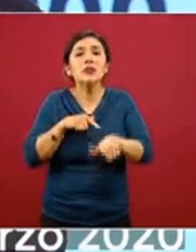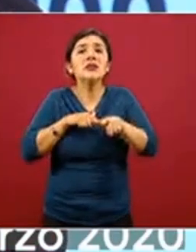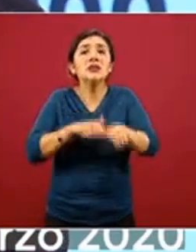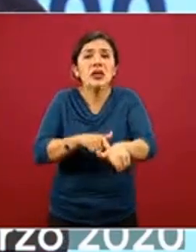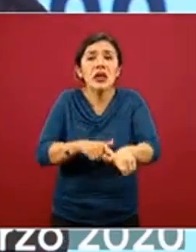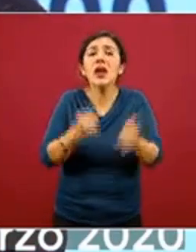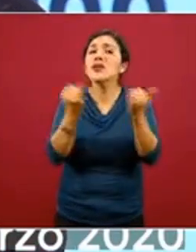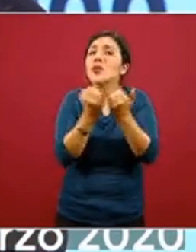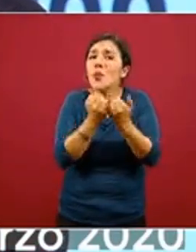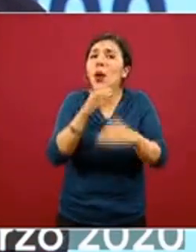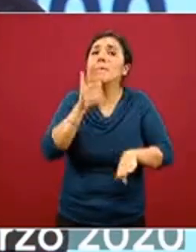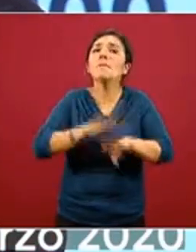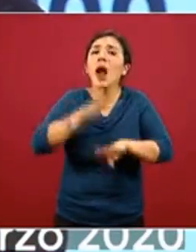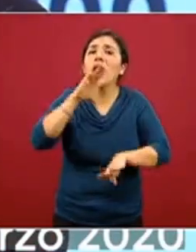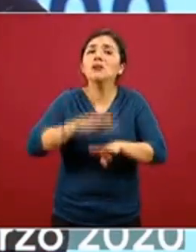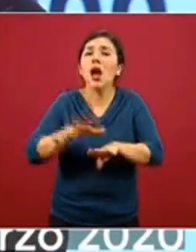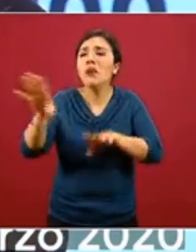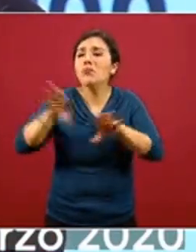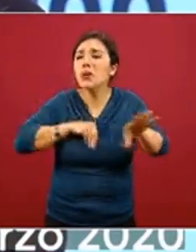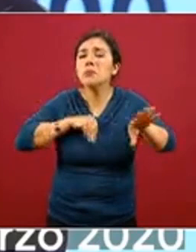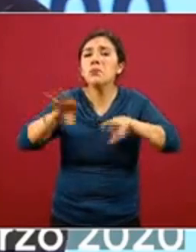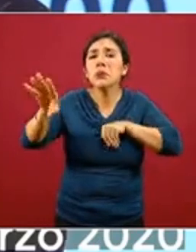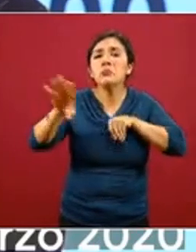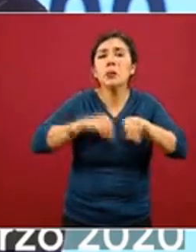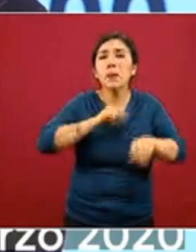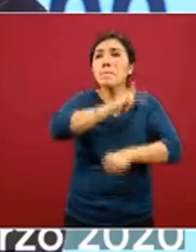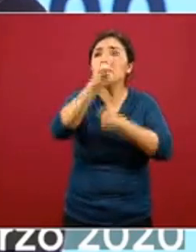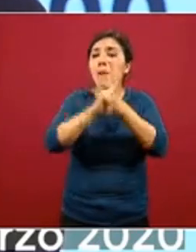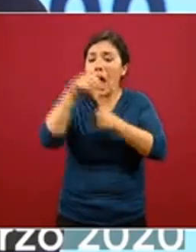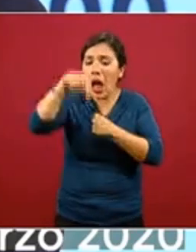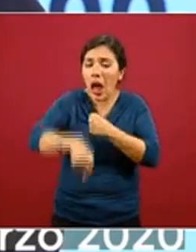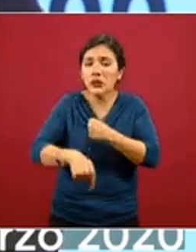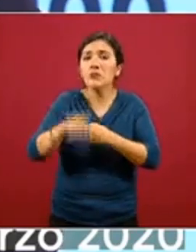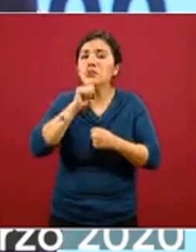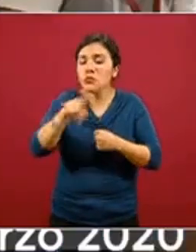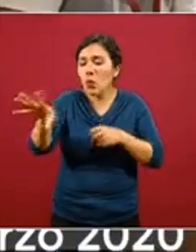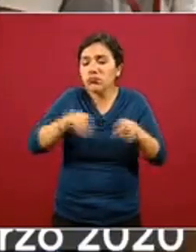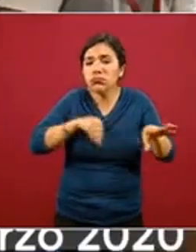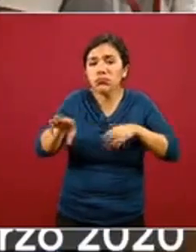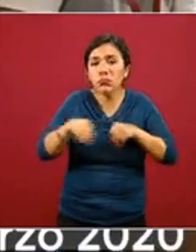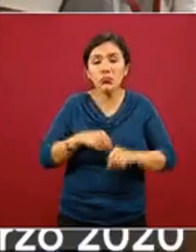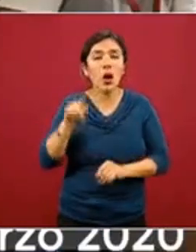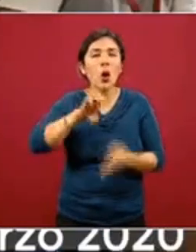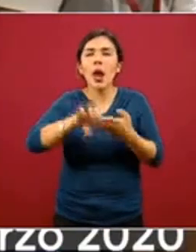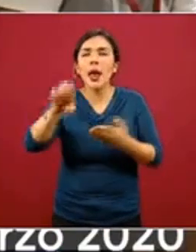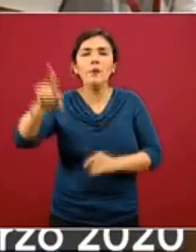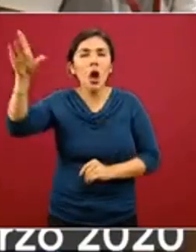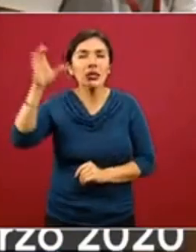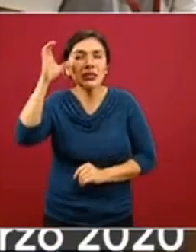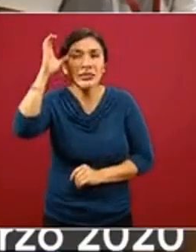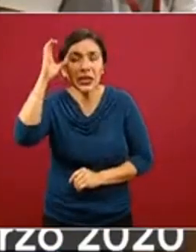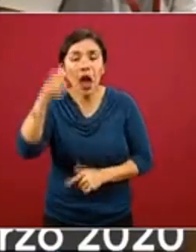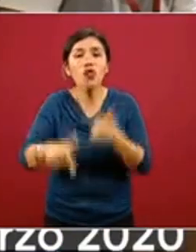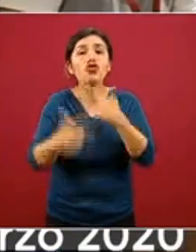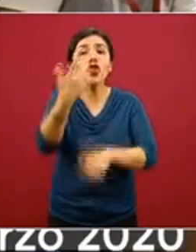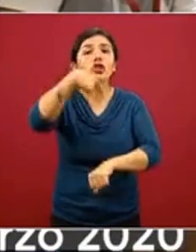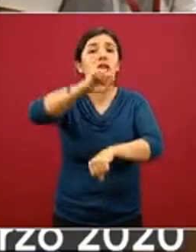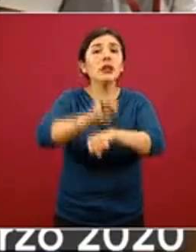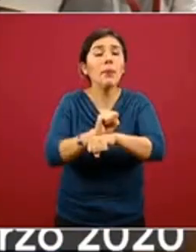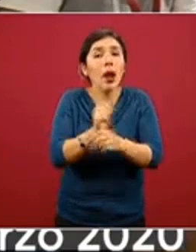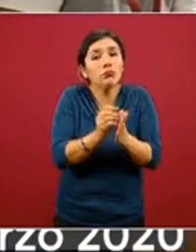ir resembrando de otros países o al interior. En el caso de China duró 12